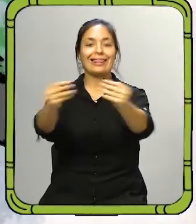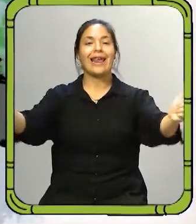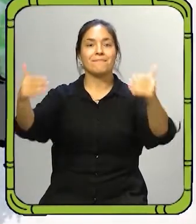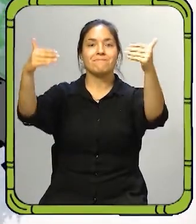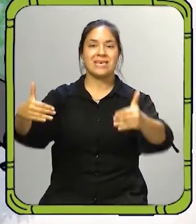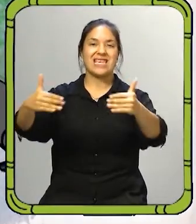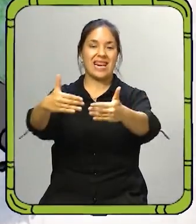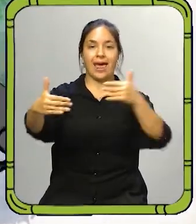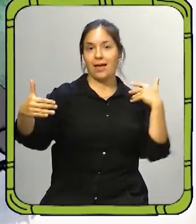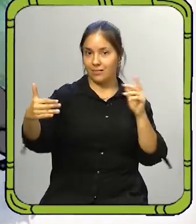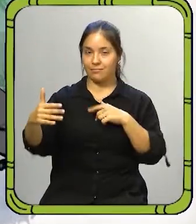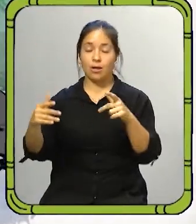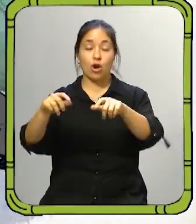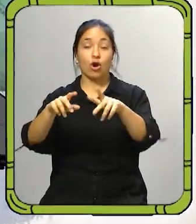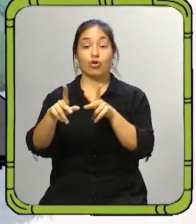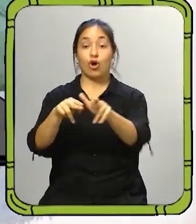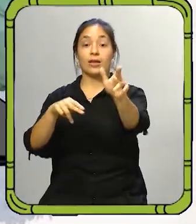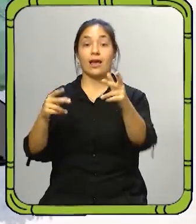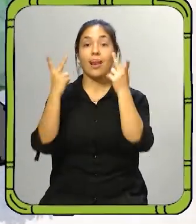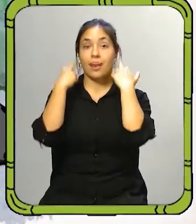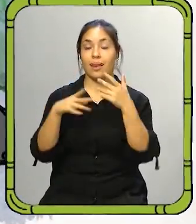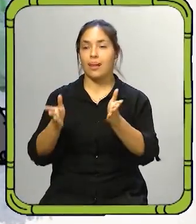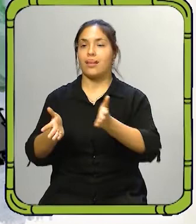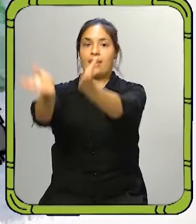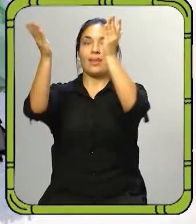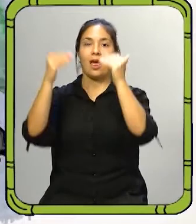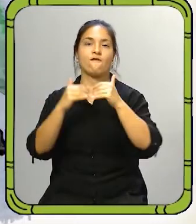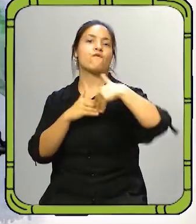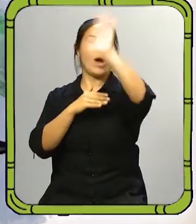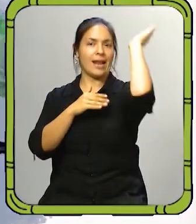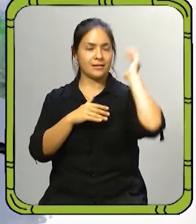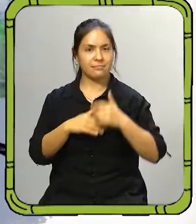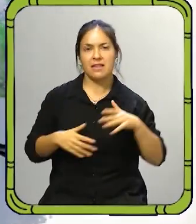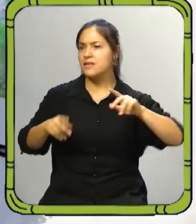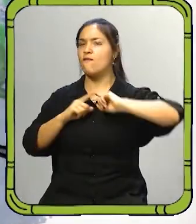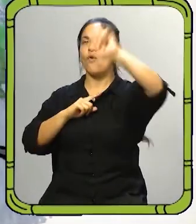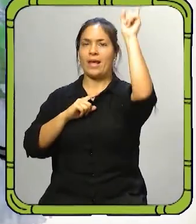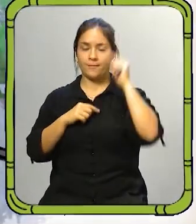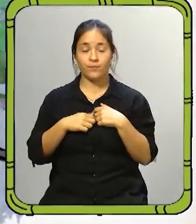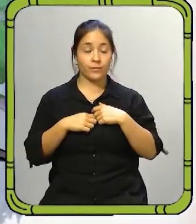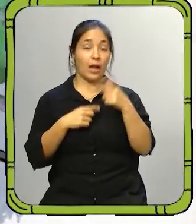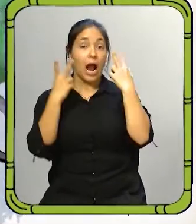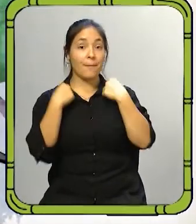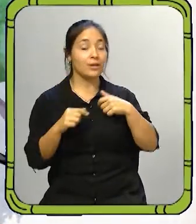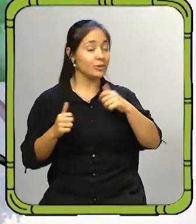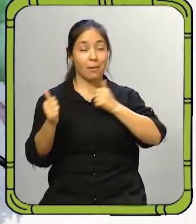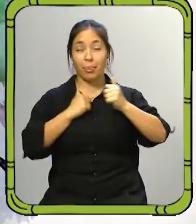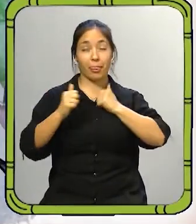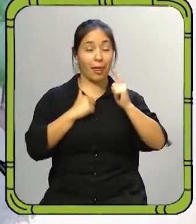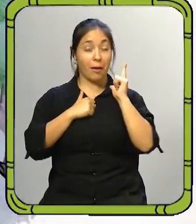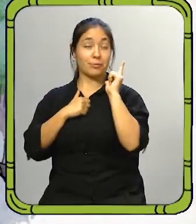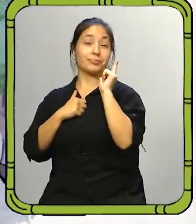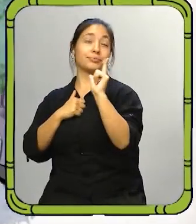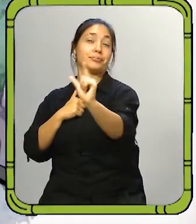cartel. Entonces cortaron las sogas y la dejaron escapar rumbo al pueblo. Que se vaya. A medida que huía, imagínate, el